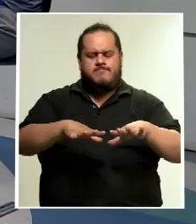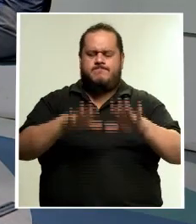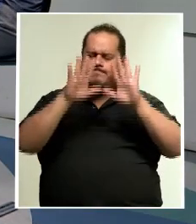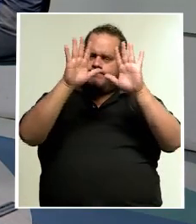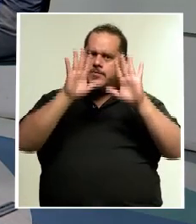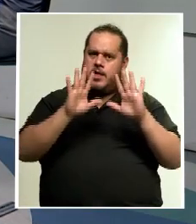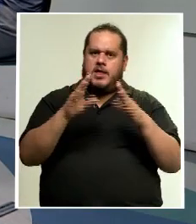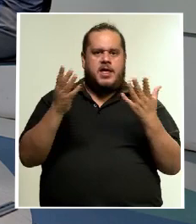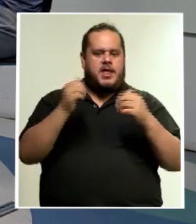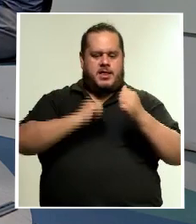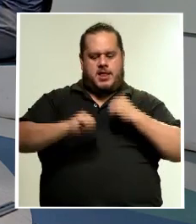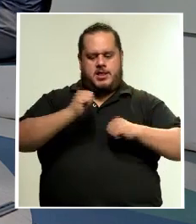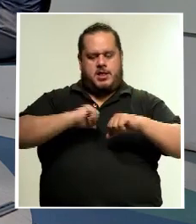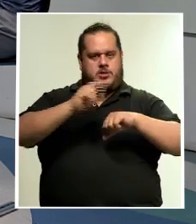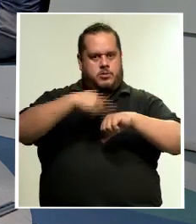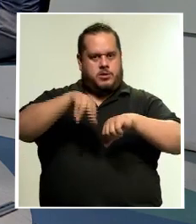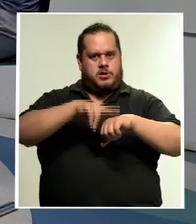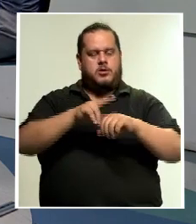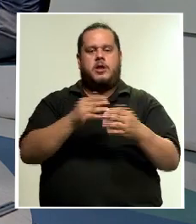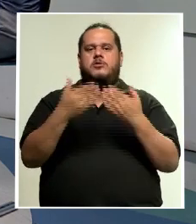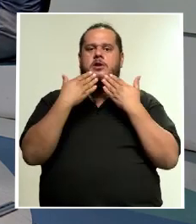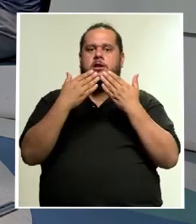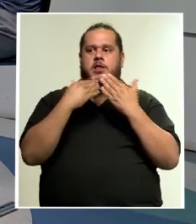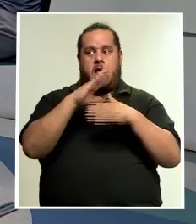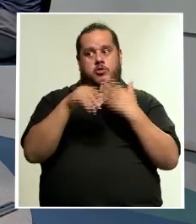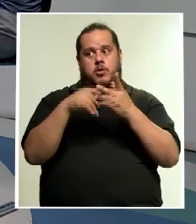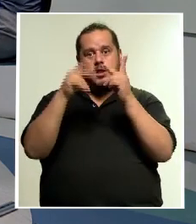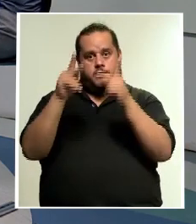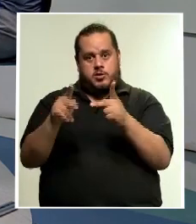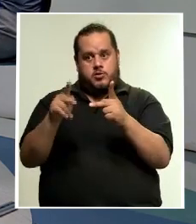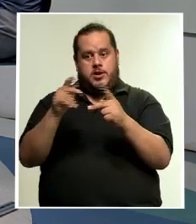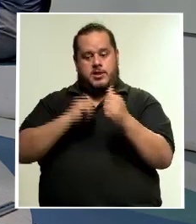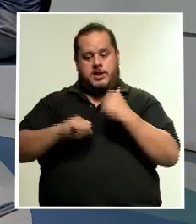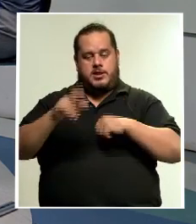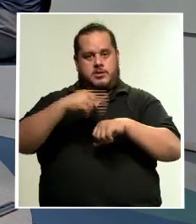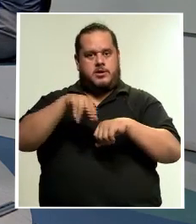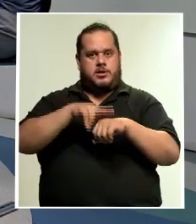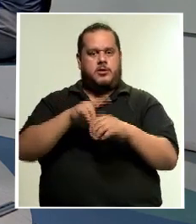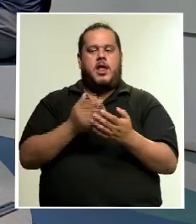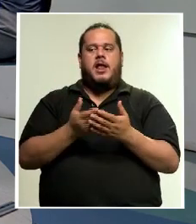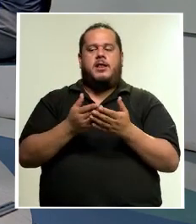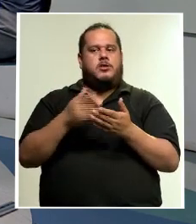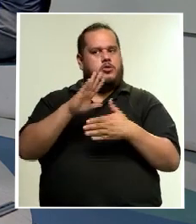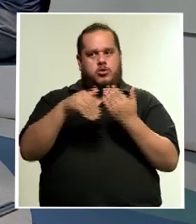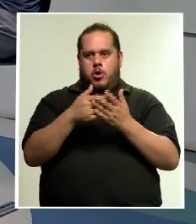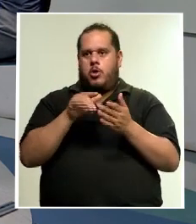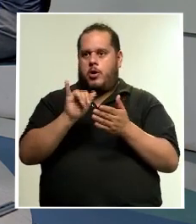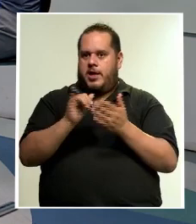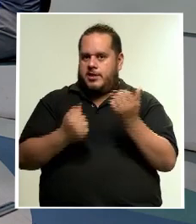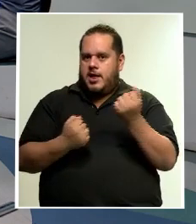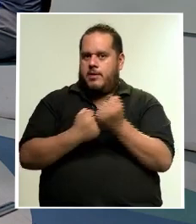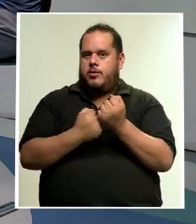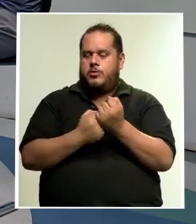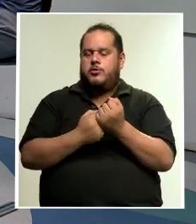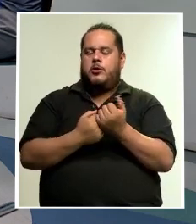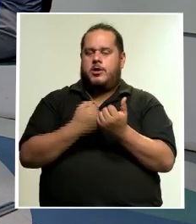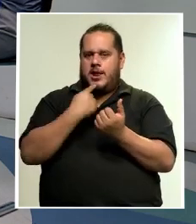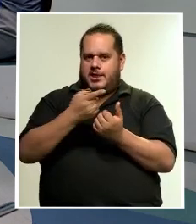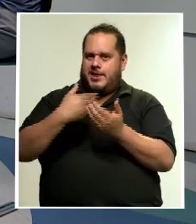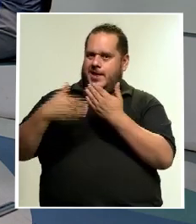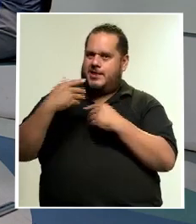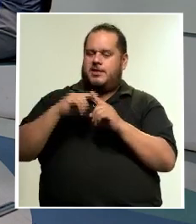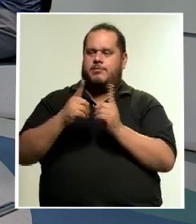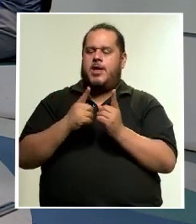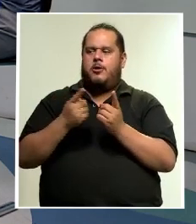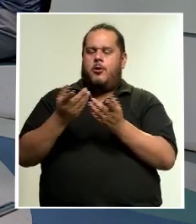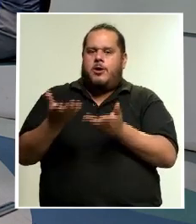Yo quiero agradecer profundamente a toda la gente del teatro que nos abrió las puertas, todo este apoyo que te mencionaba antes, pero también el hecho de que haya recibido a